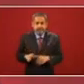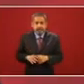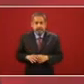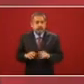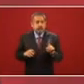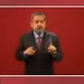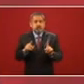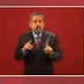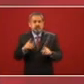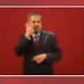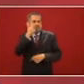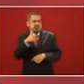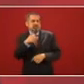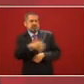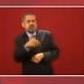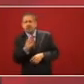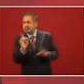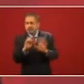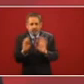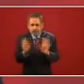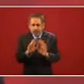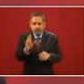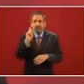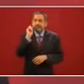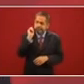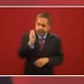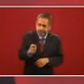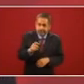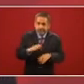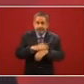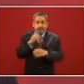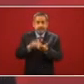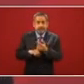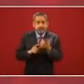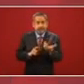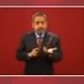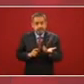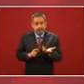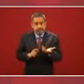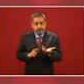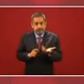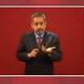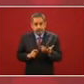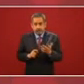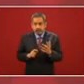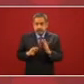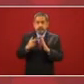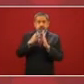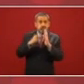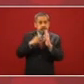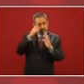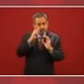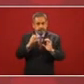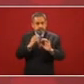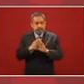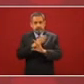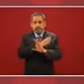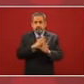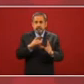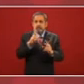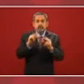se quiera hacer la prueba de coronavirus, sencillamente porque las disposiciones preventivas